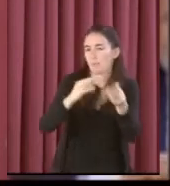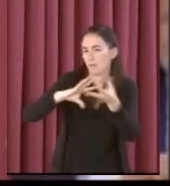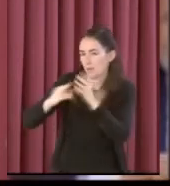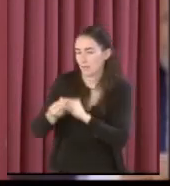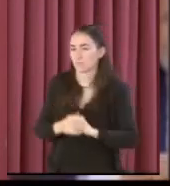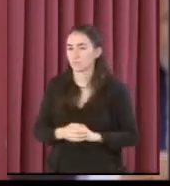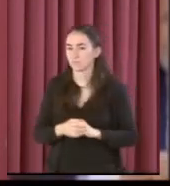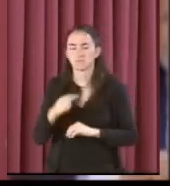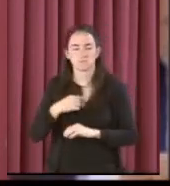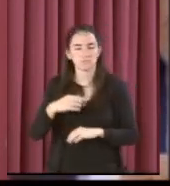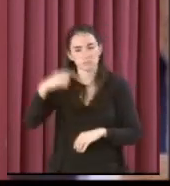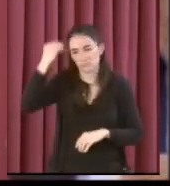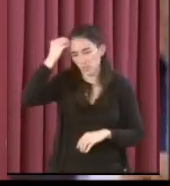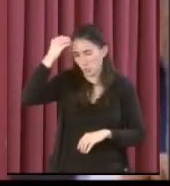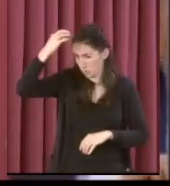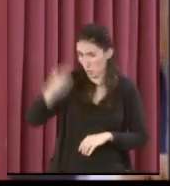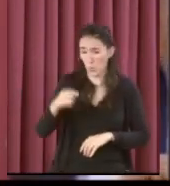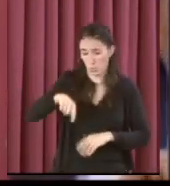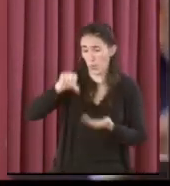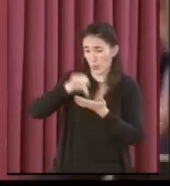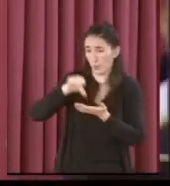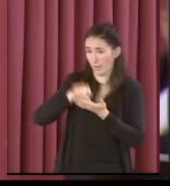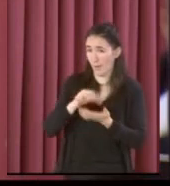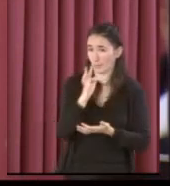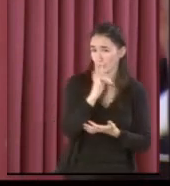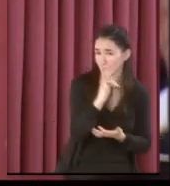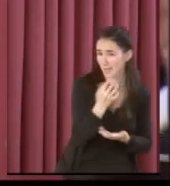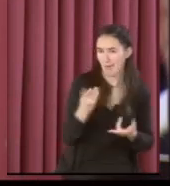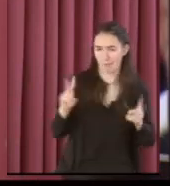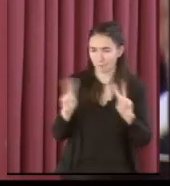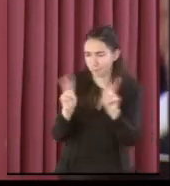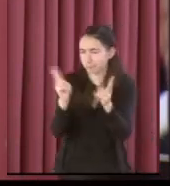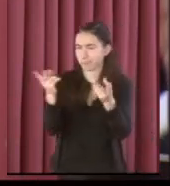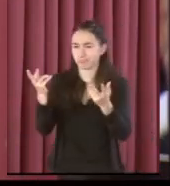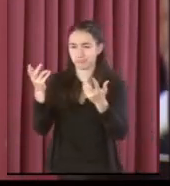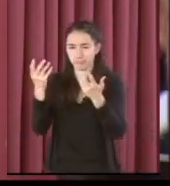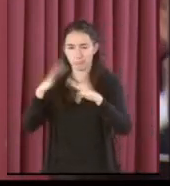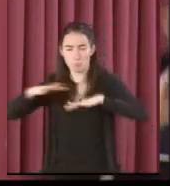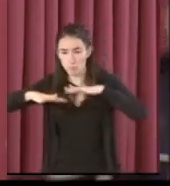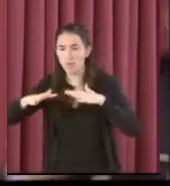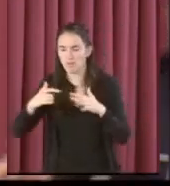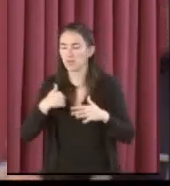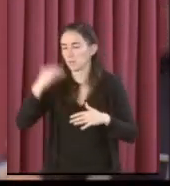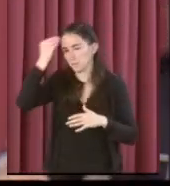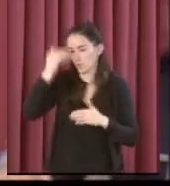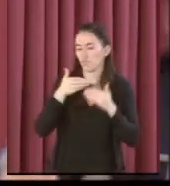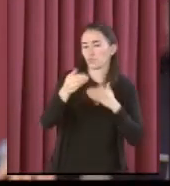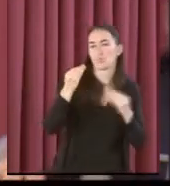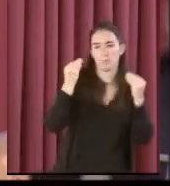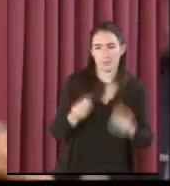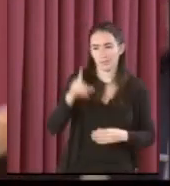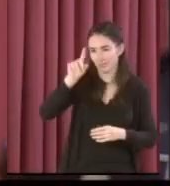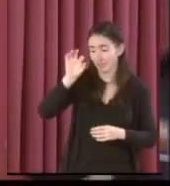convencida de que en Logroño, una ciudad positiva, auténtica y vital, vamos a ser capaces de dar esa respuesta. Y la